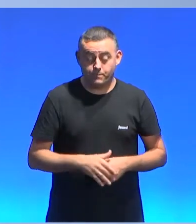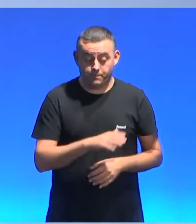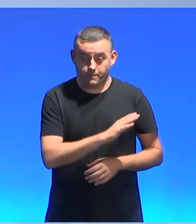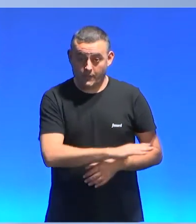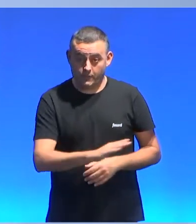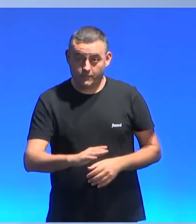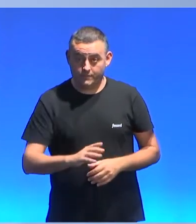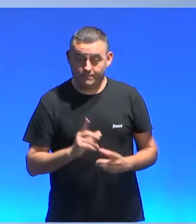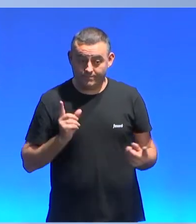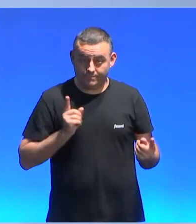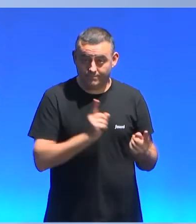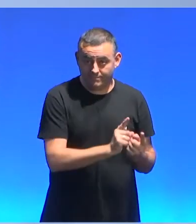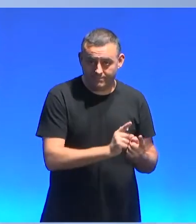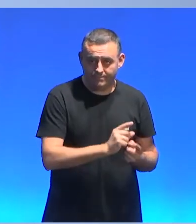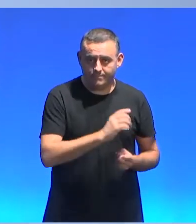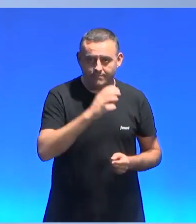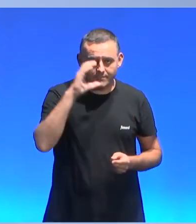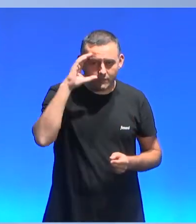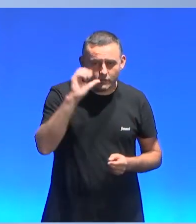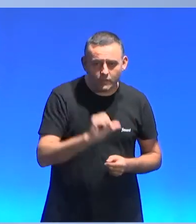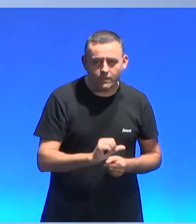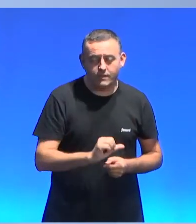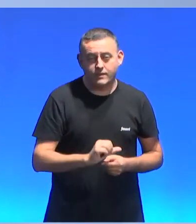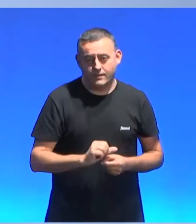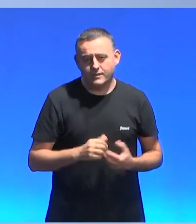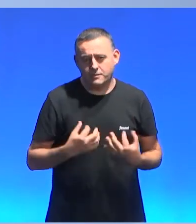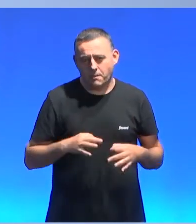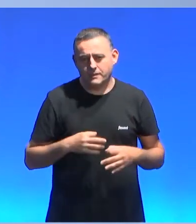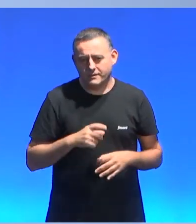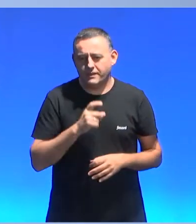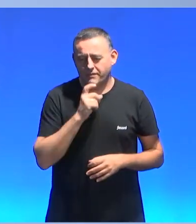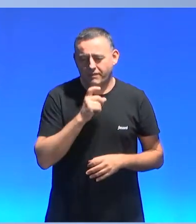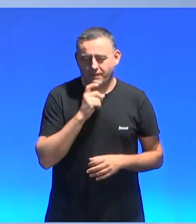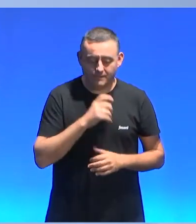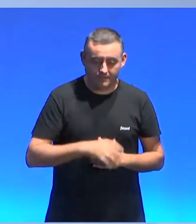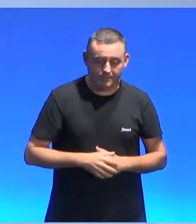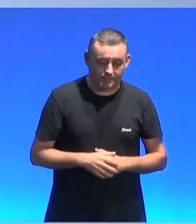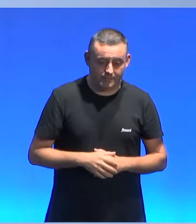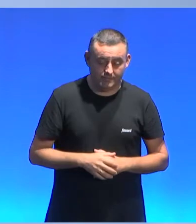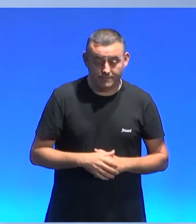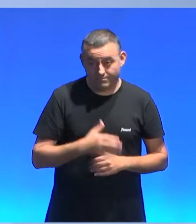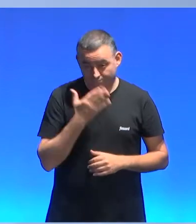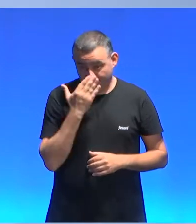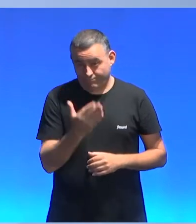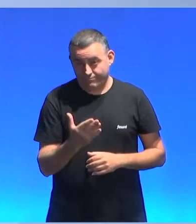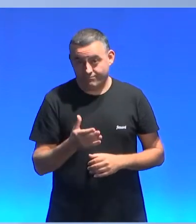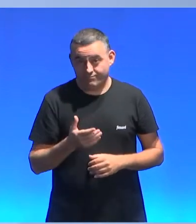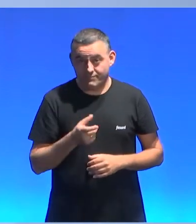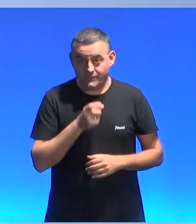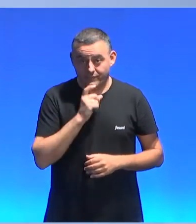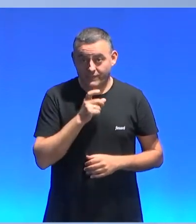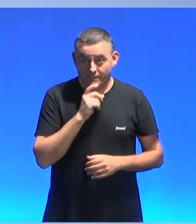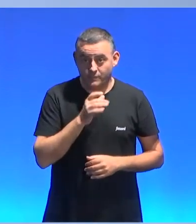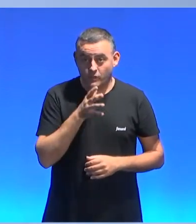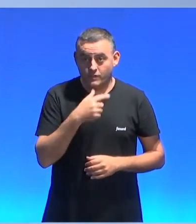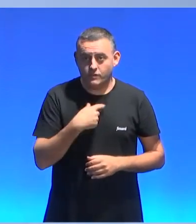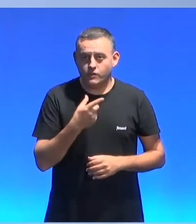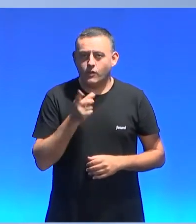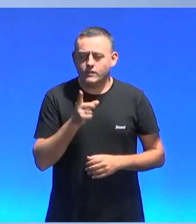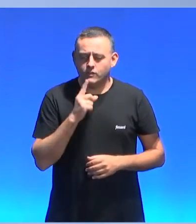Esto parece también absurdo, porque digo, ¿cómo es difícil? ¿Es suficiente que le pidas qué piensas tú?